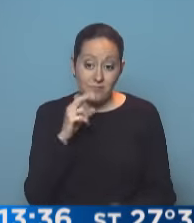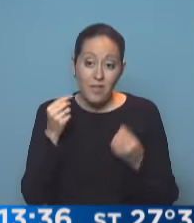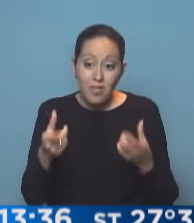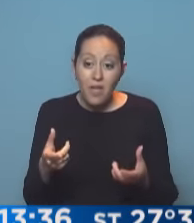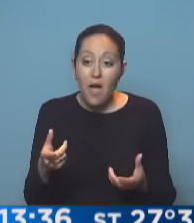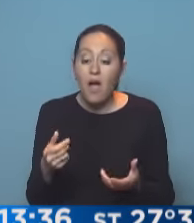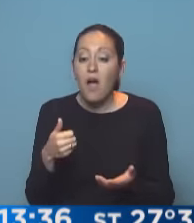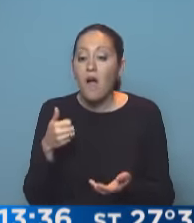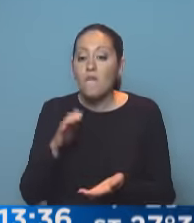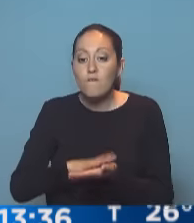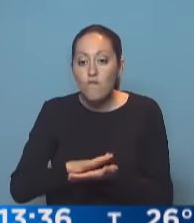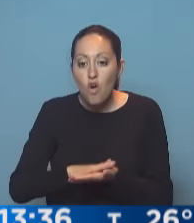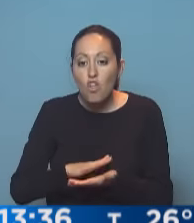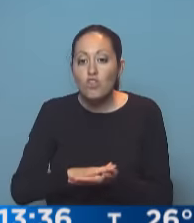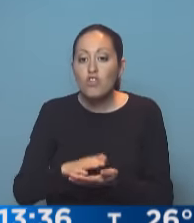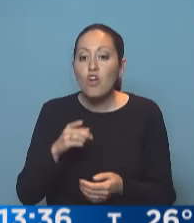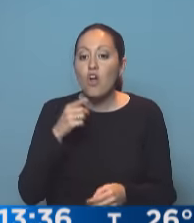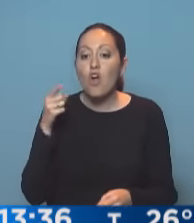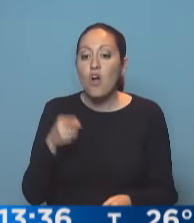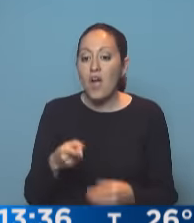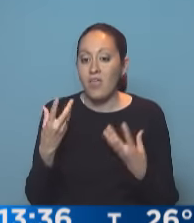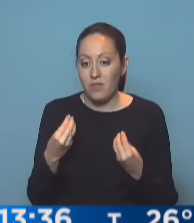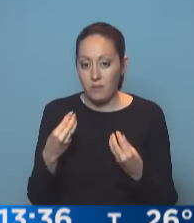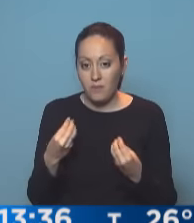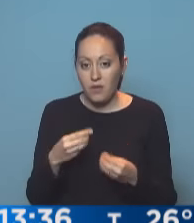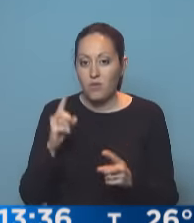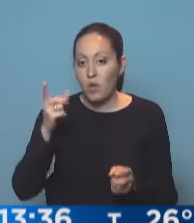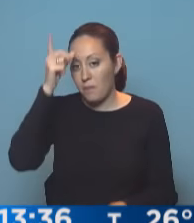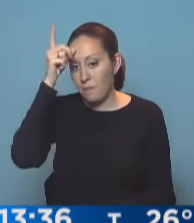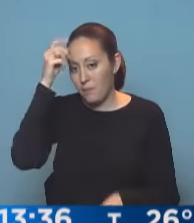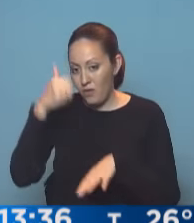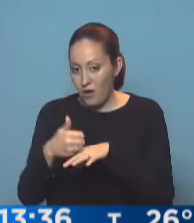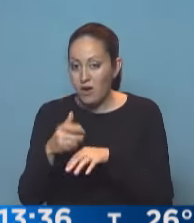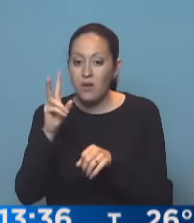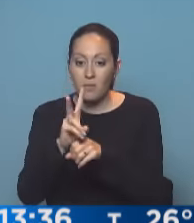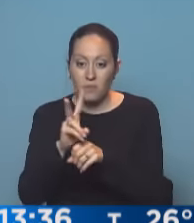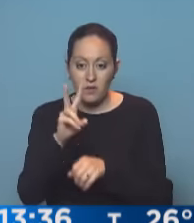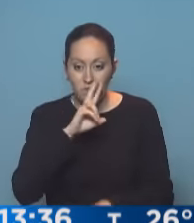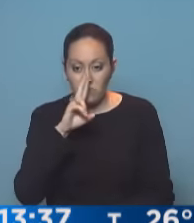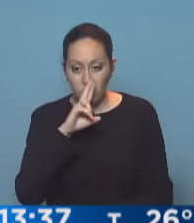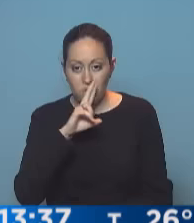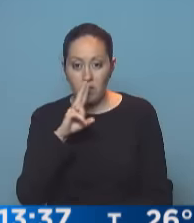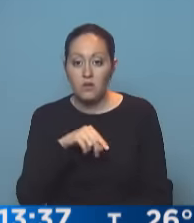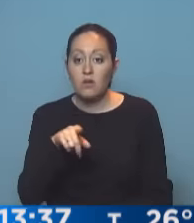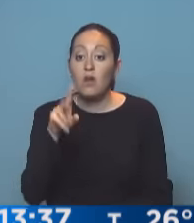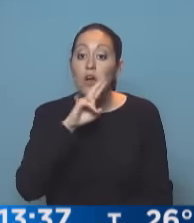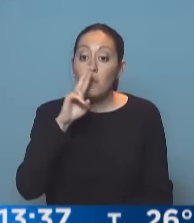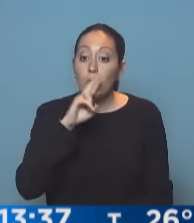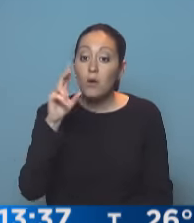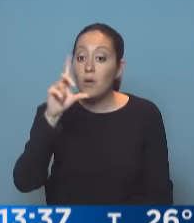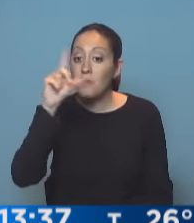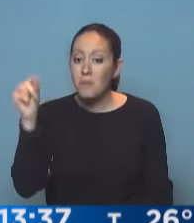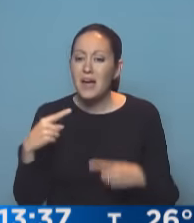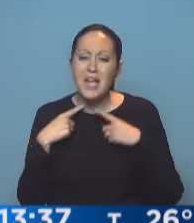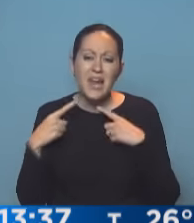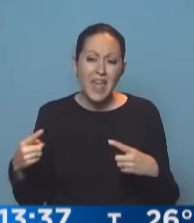que además se agregó una consigna policial en protección de esta mujer. Y cuando esta mujer salió de su casa gritando,